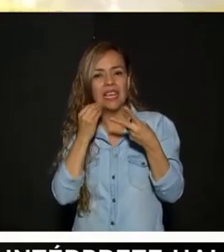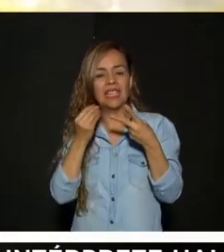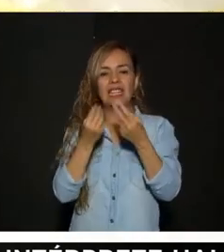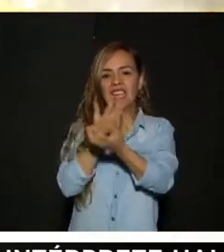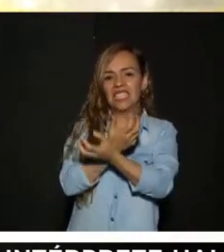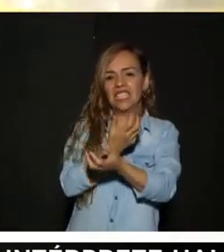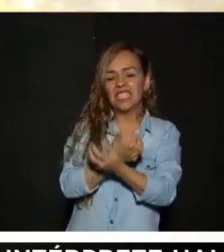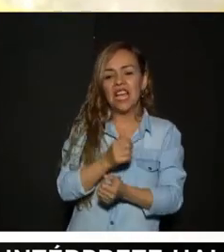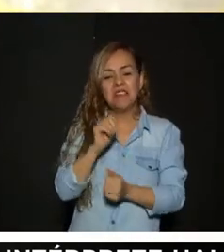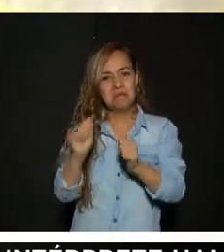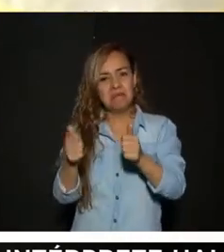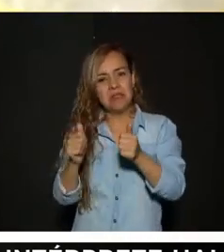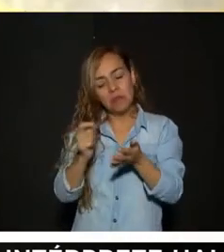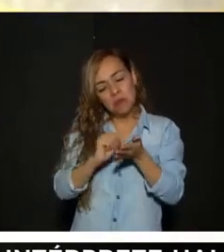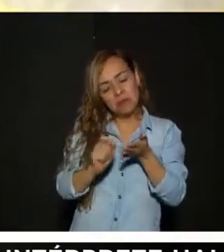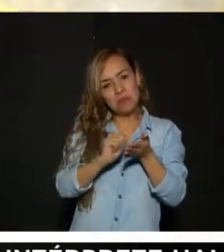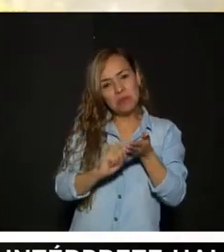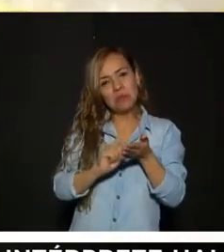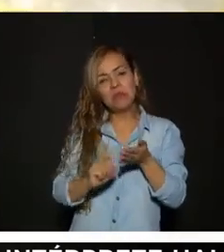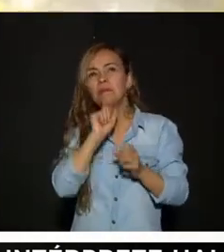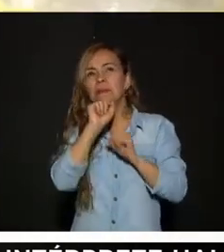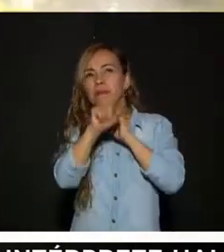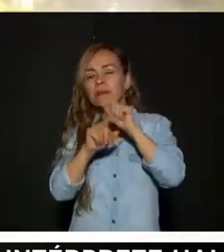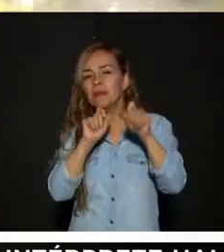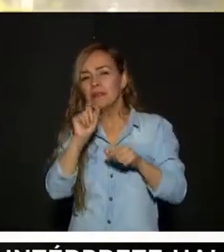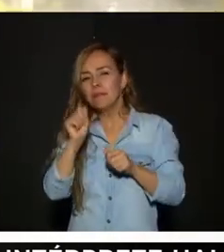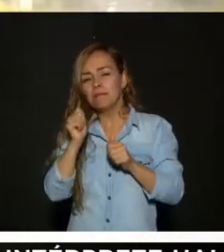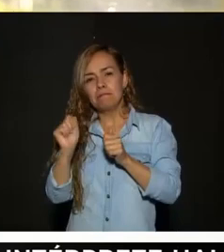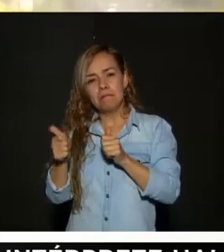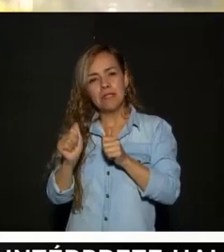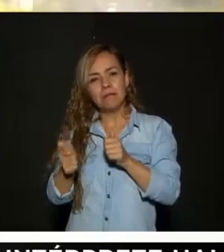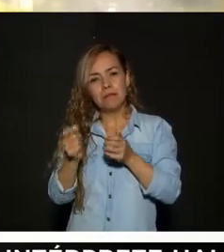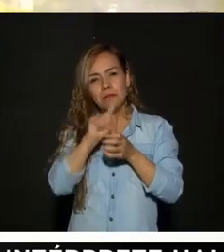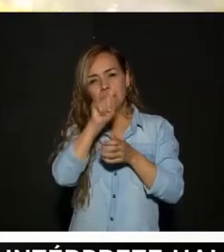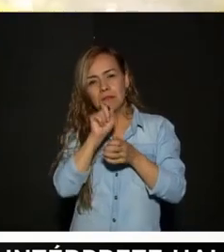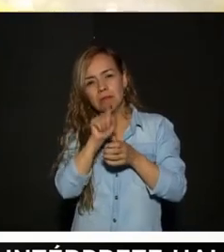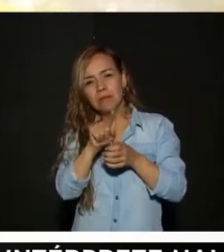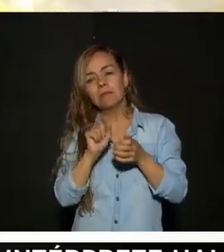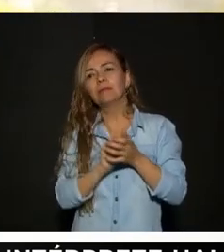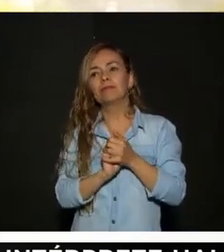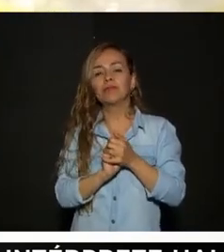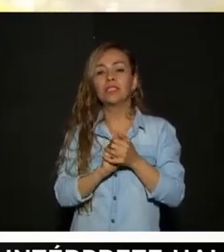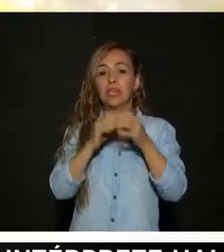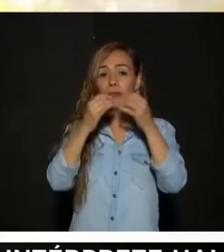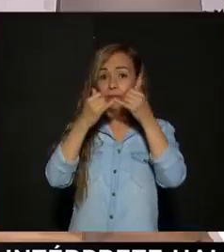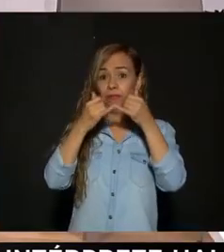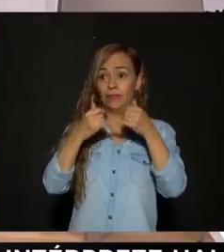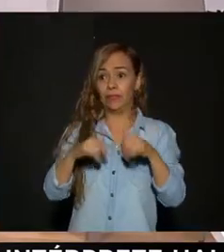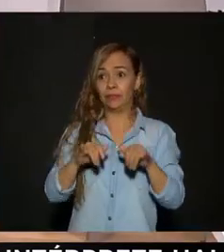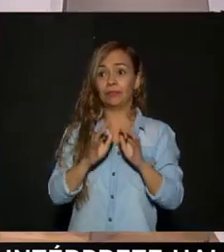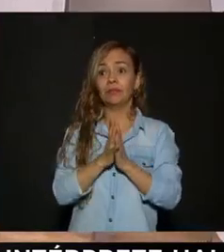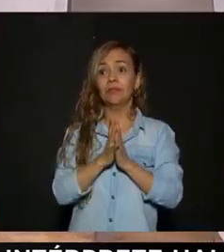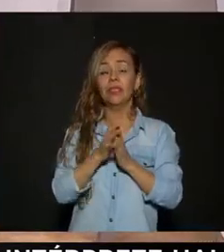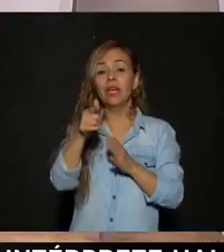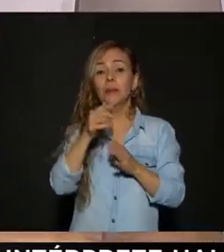sus hipótesis, crear sus propios problemas. Entonces, y ya terminamos, ya vamos a botar